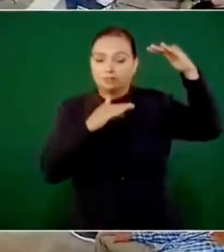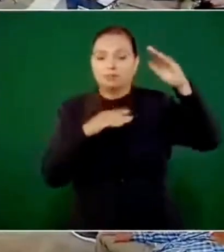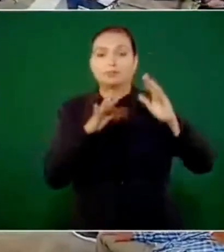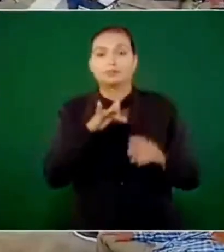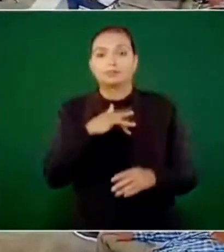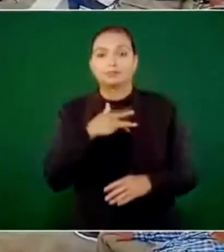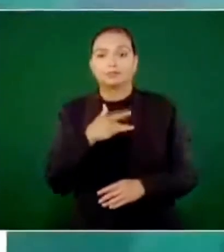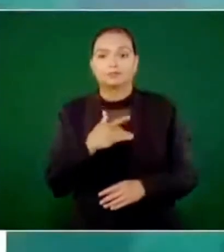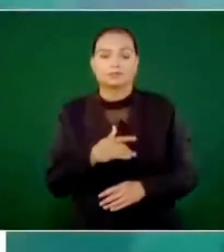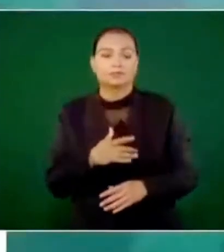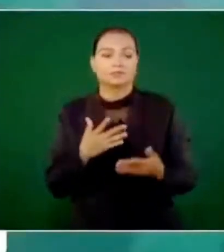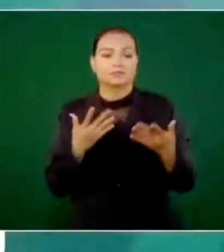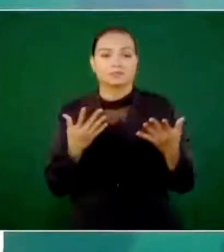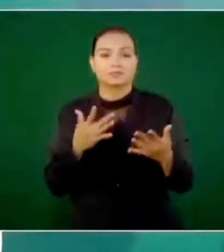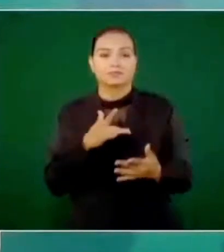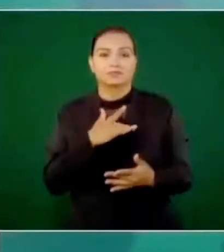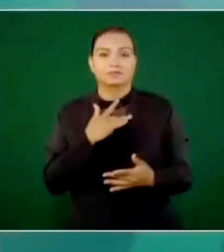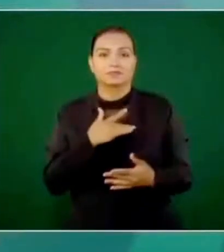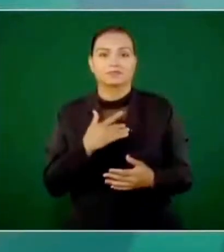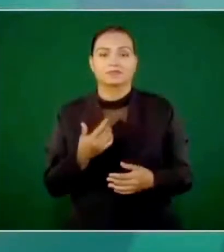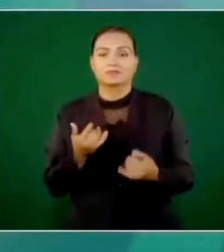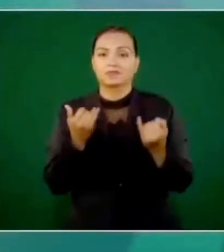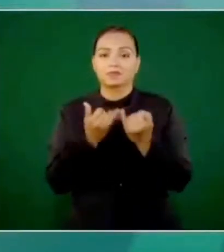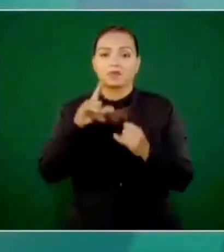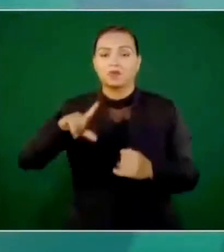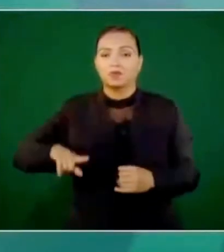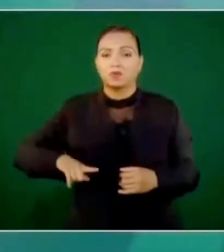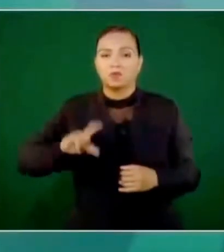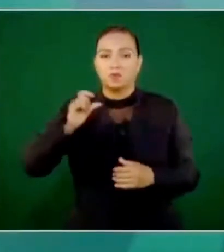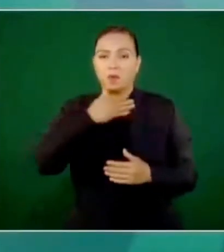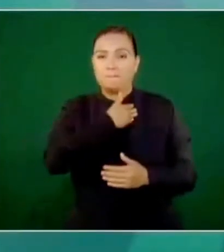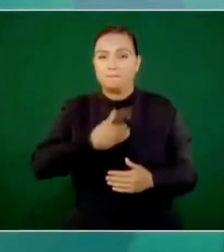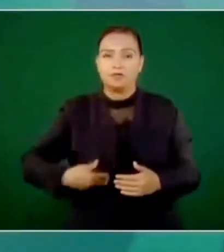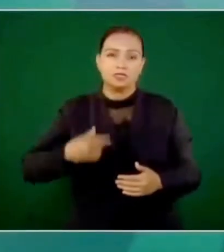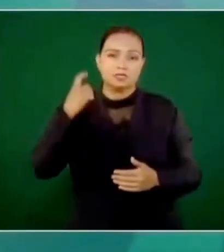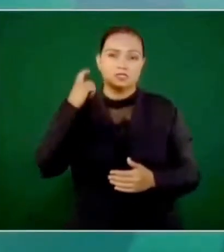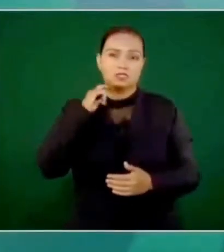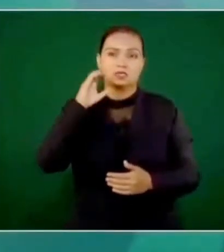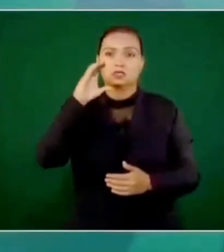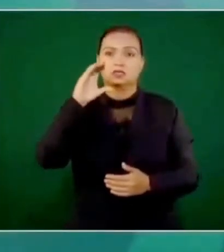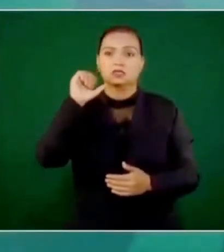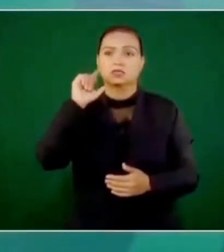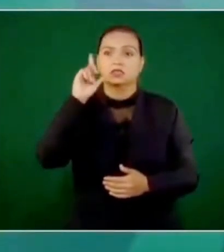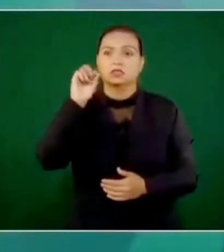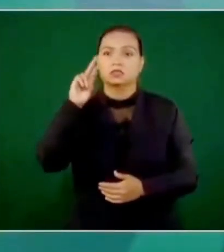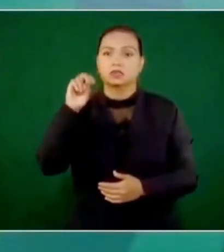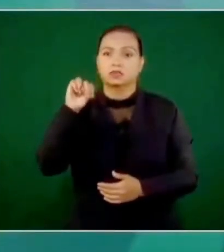sentido estricto, en el gobierno de Calderón se padeció de un narcoestado.